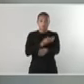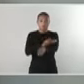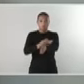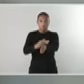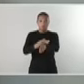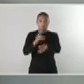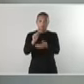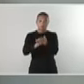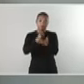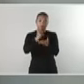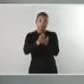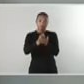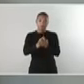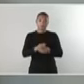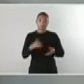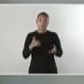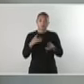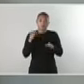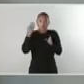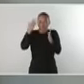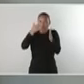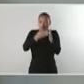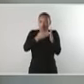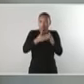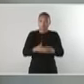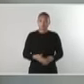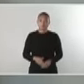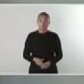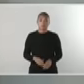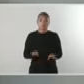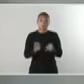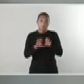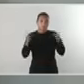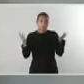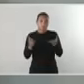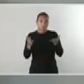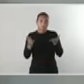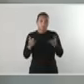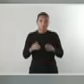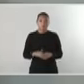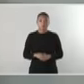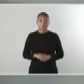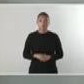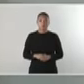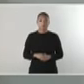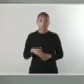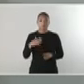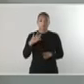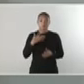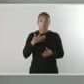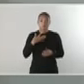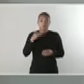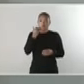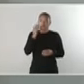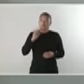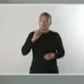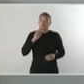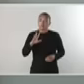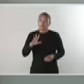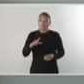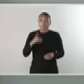familias en Tamaulipas será mi objetivo cómo lo voy a hacer mi compromiso es resolver